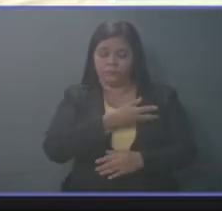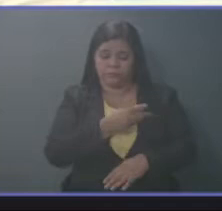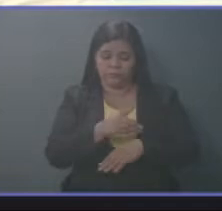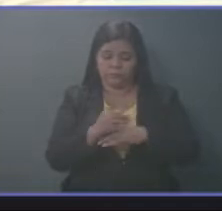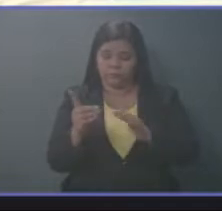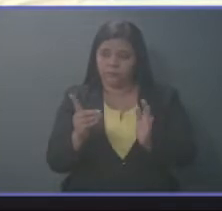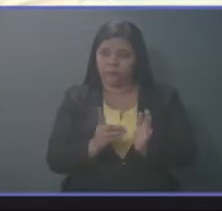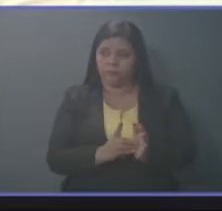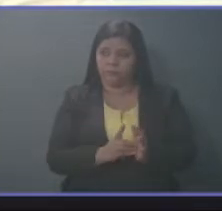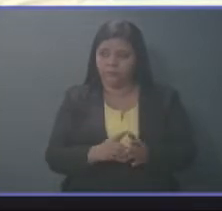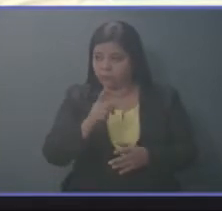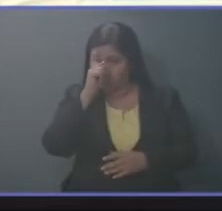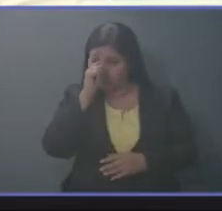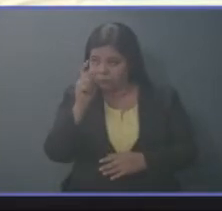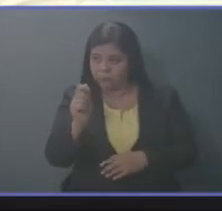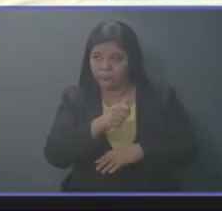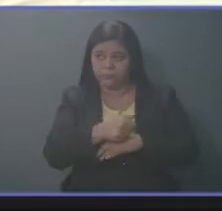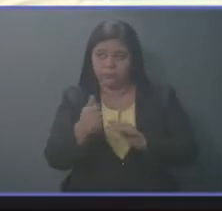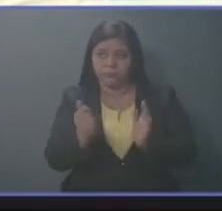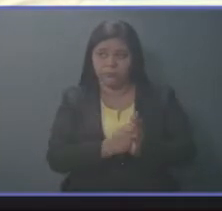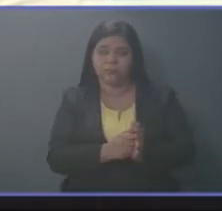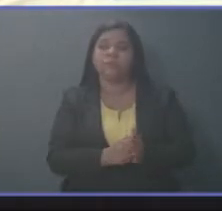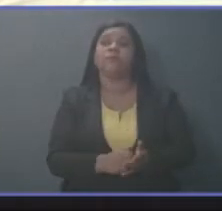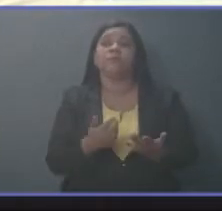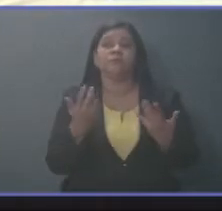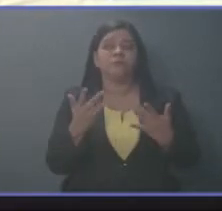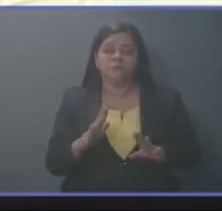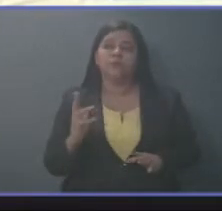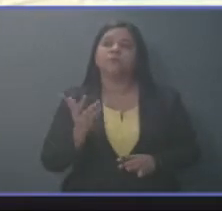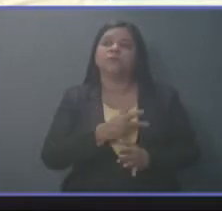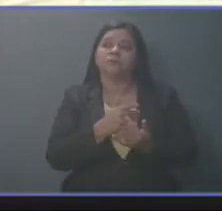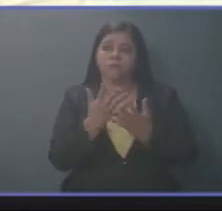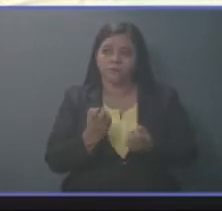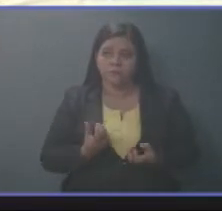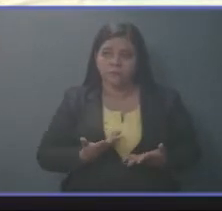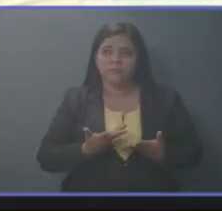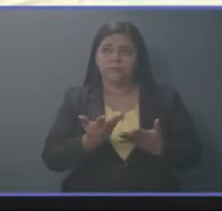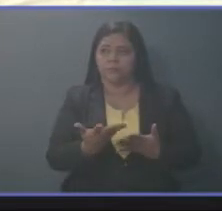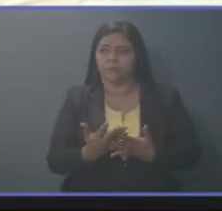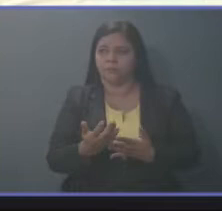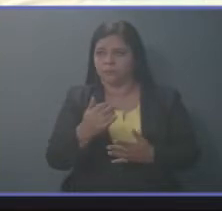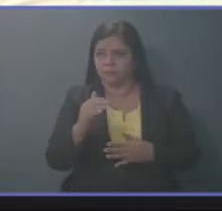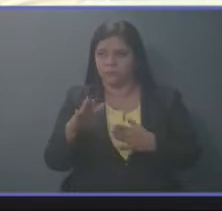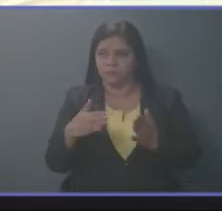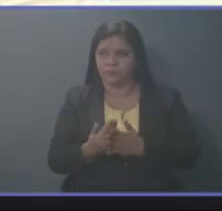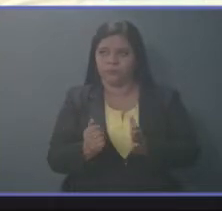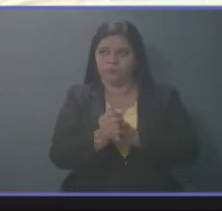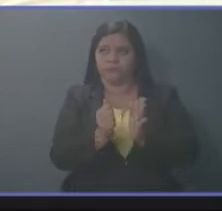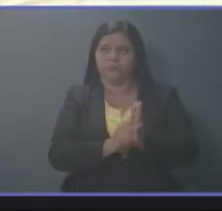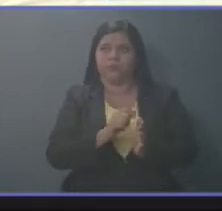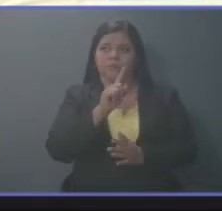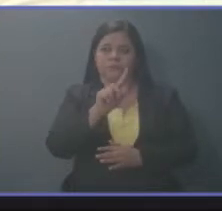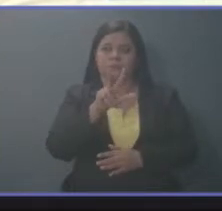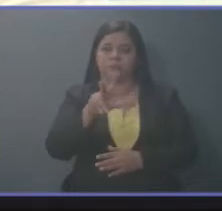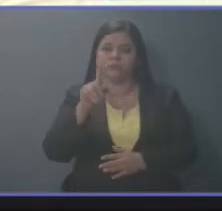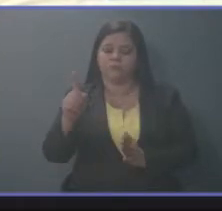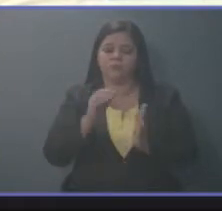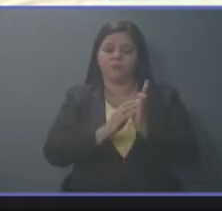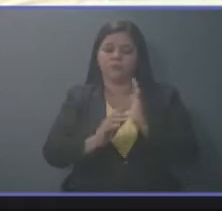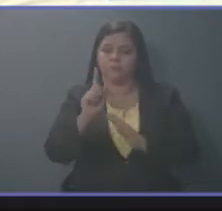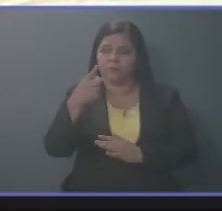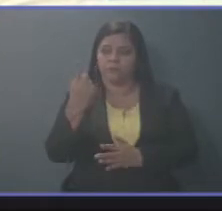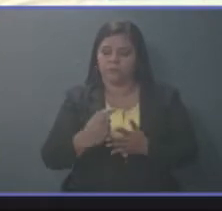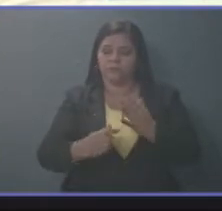diputadas y diputados de la honorable Asamblea Legislativa, por este medio, en ejercicio de las facultades que nos confiere el artículo 131 ordinal primero